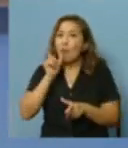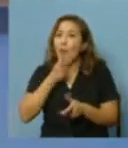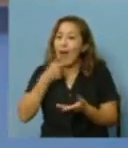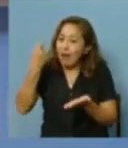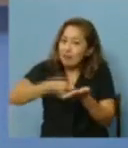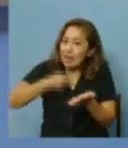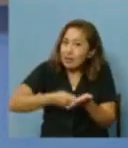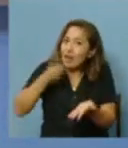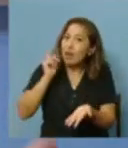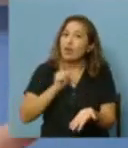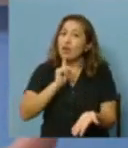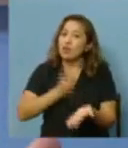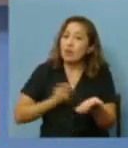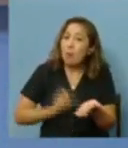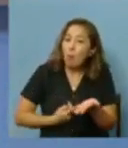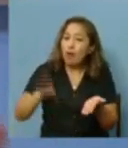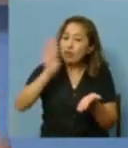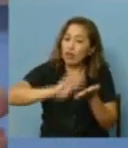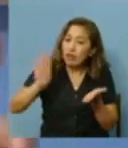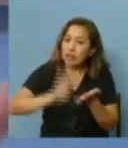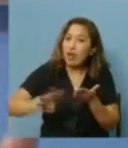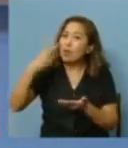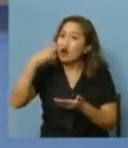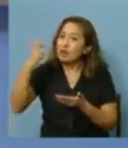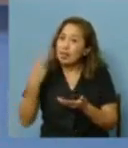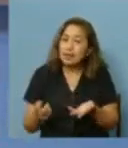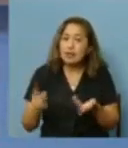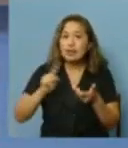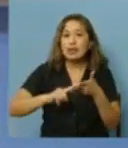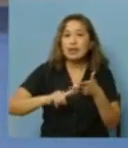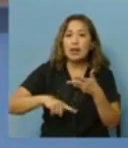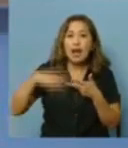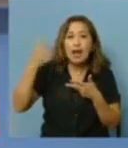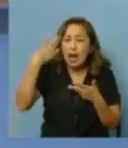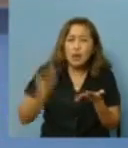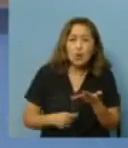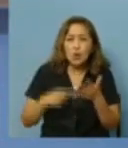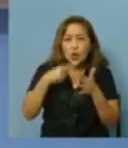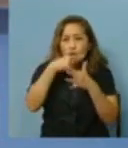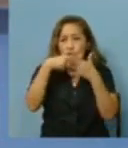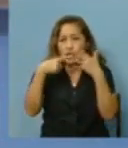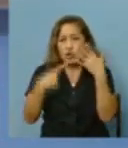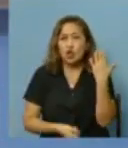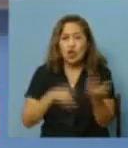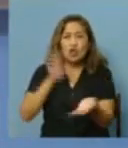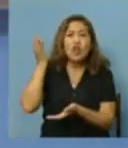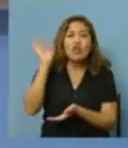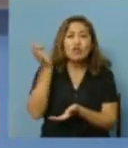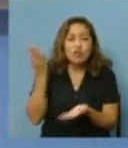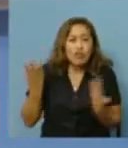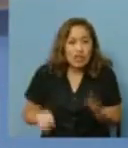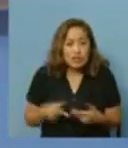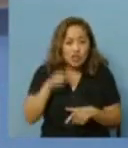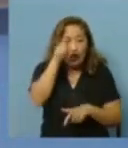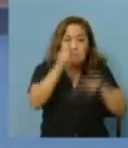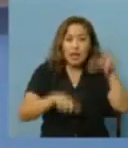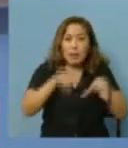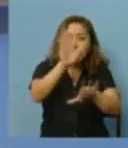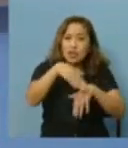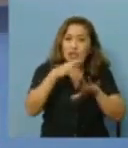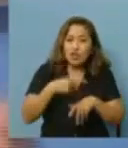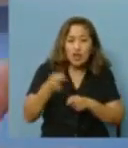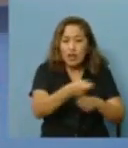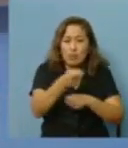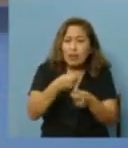lo que quedan las obligaciones de acierto de energía eléctrica el tema de todo lo que hace al cumplimiento como dije recién de todo el abono